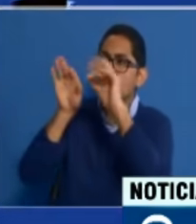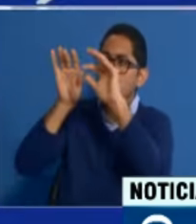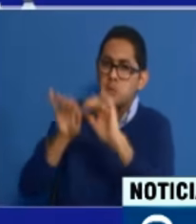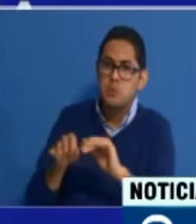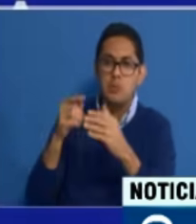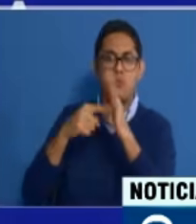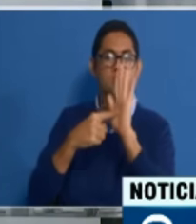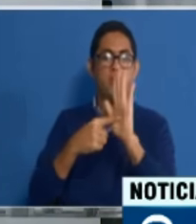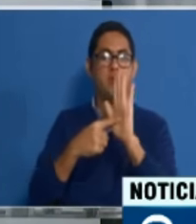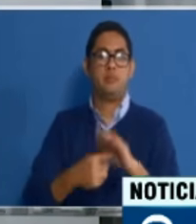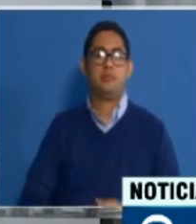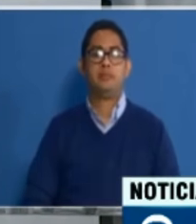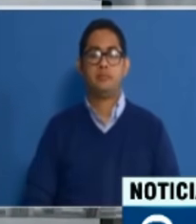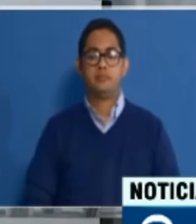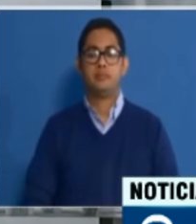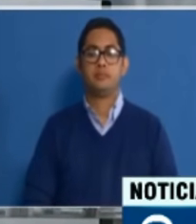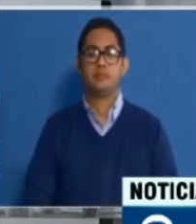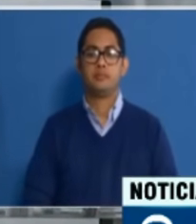www.panamasolidario.gov.pa.